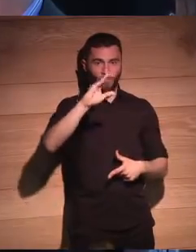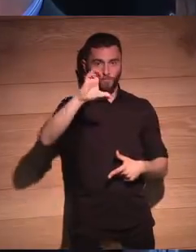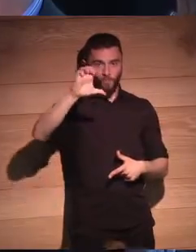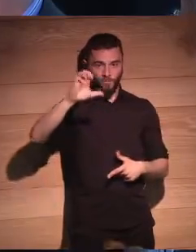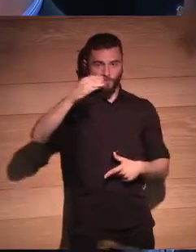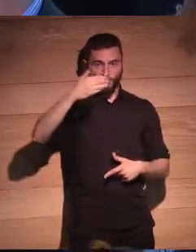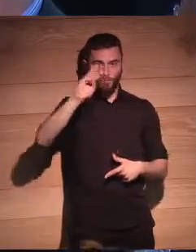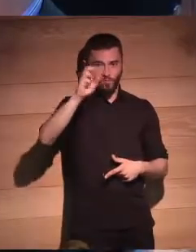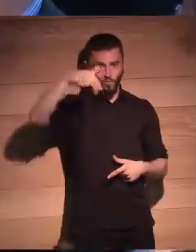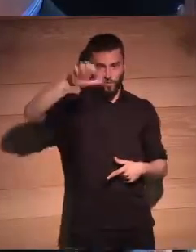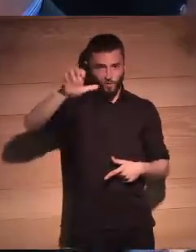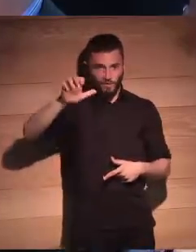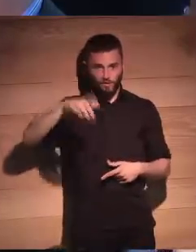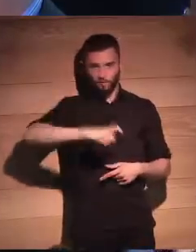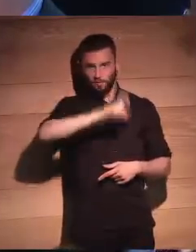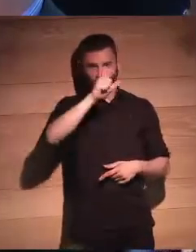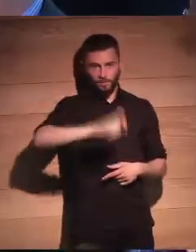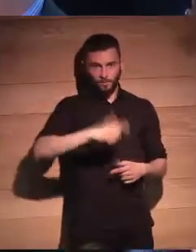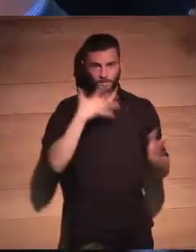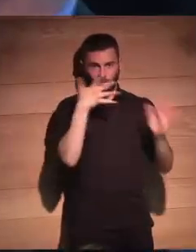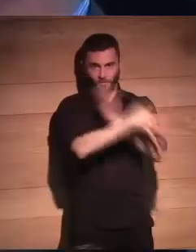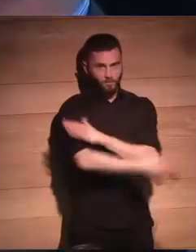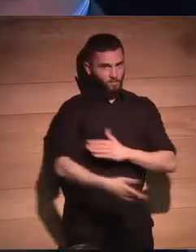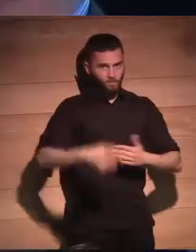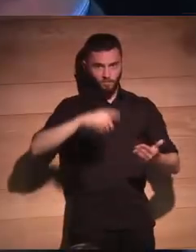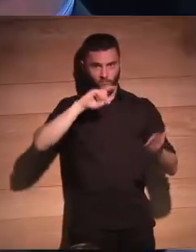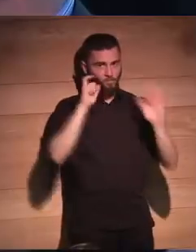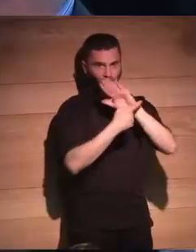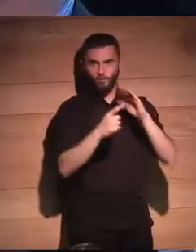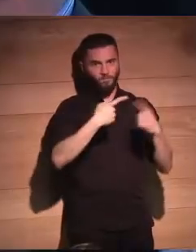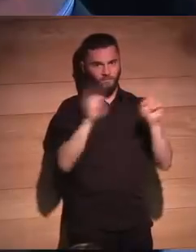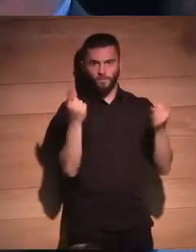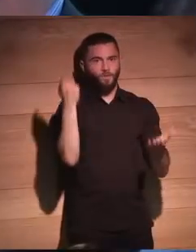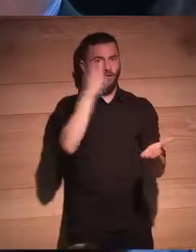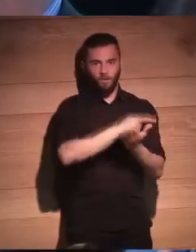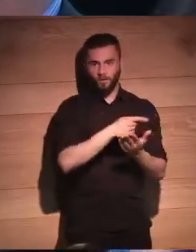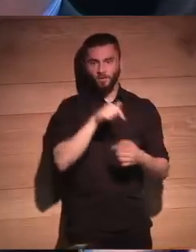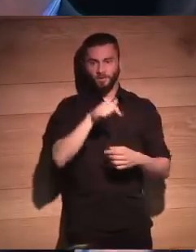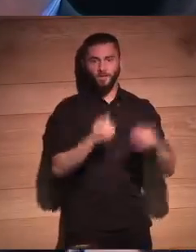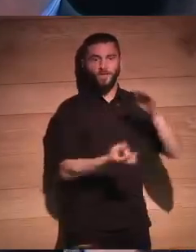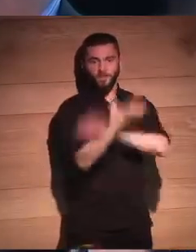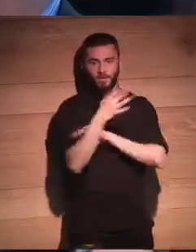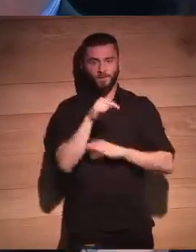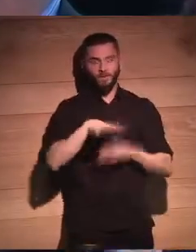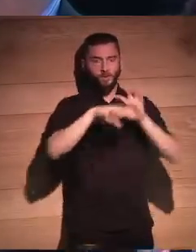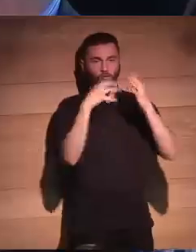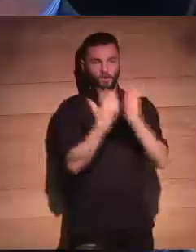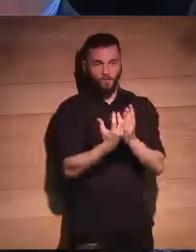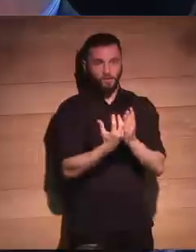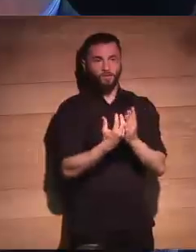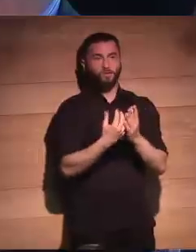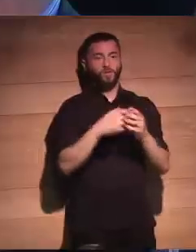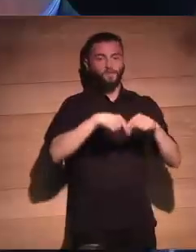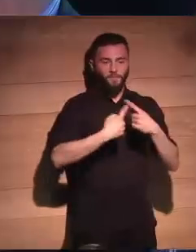es un personaje completamente redefinido y que no tiene nada que ver, y aunque sí que tiene ciertas conexiones con todo el universo, la Batfamilia, Gotham y demás,